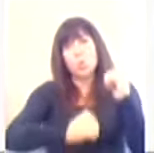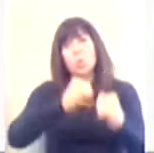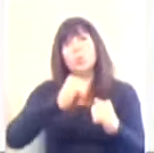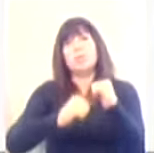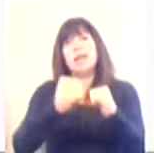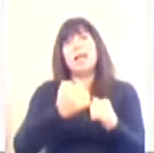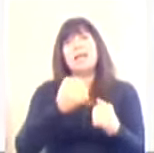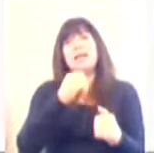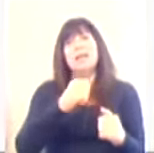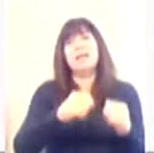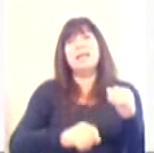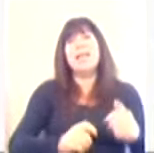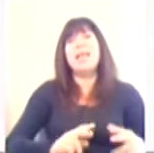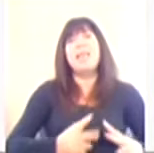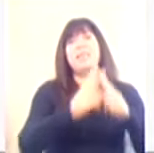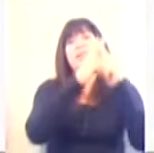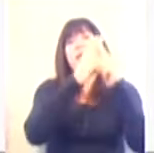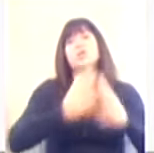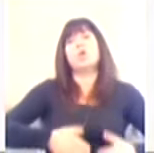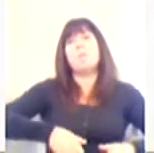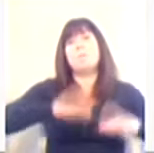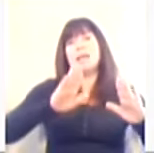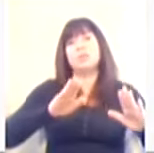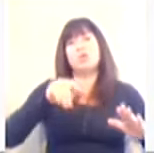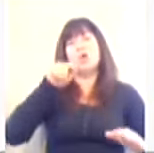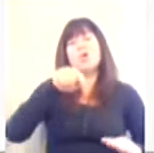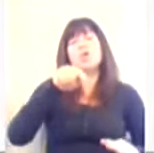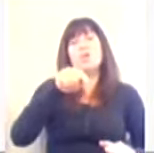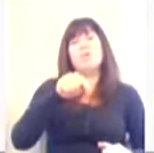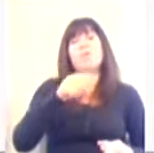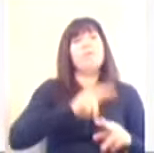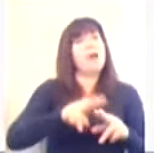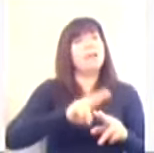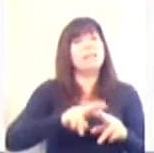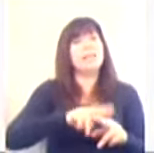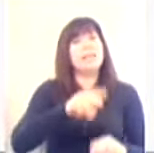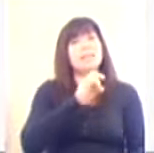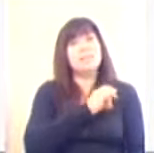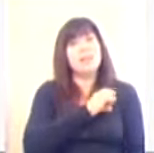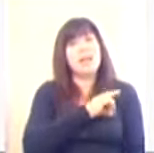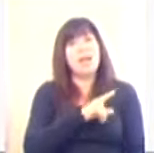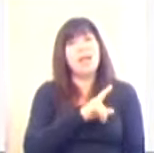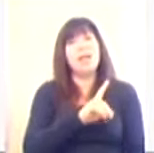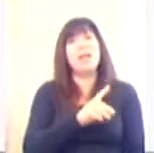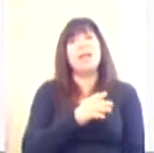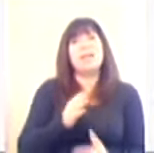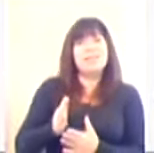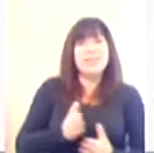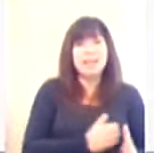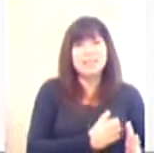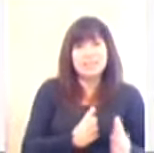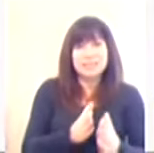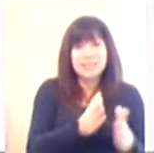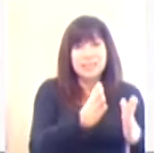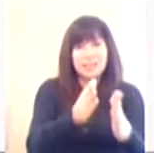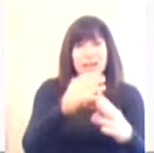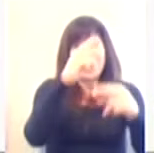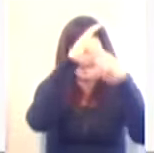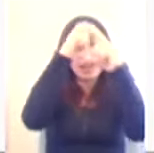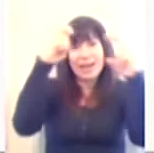mayor van a hacer que Chile, y esto es una tendencia global, transite de que la